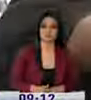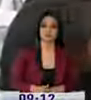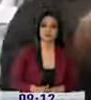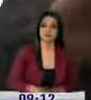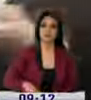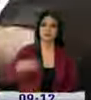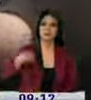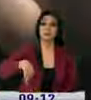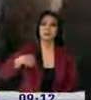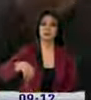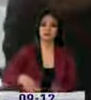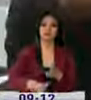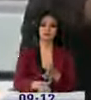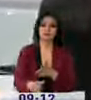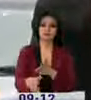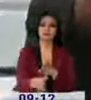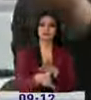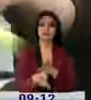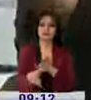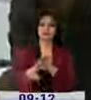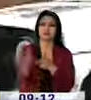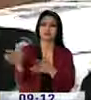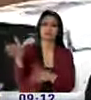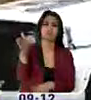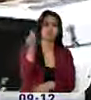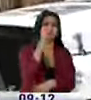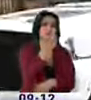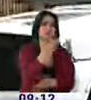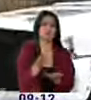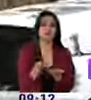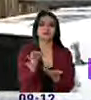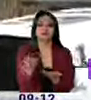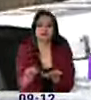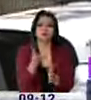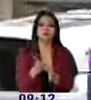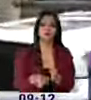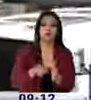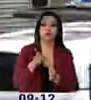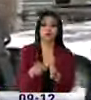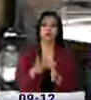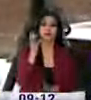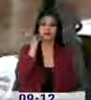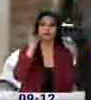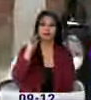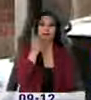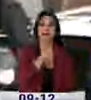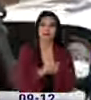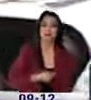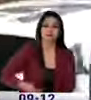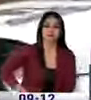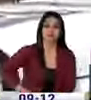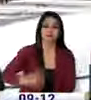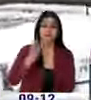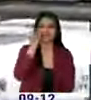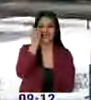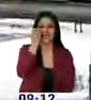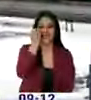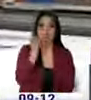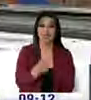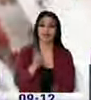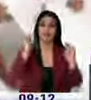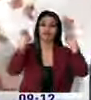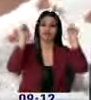Durante ese miércoles, una gran caravana de pronto recorría las calles del Cantón Durán. Era la vicepresidenta María Alejandra Vicuña la cual